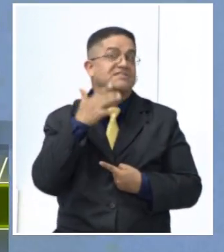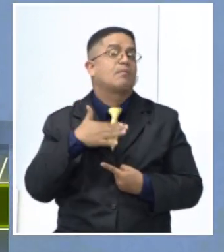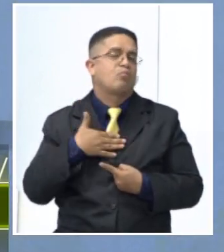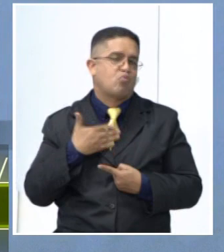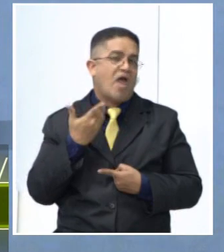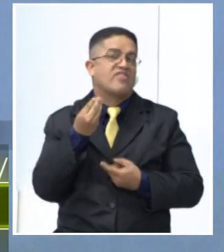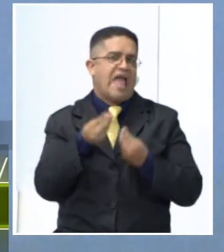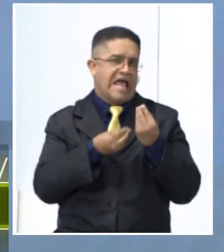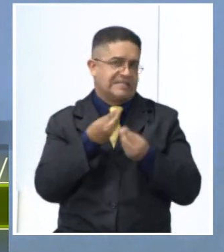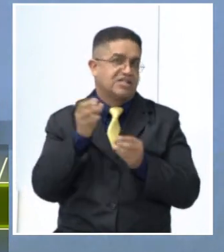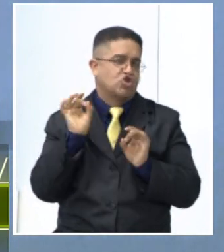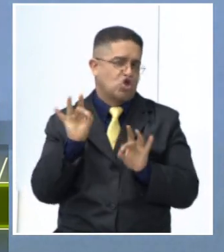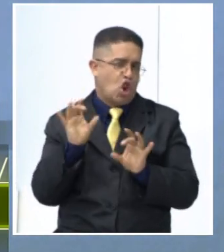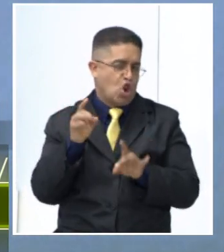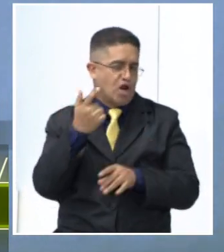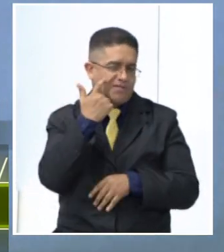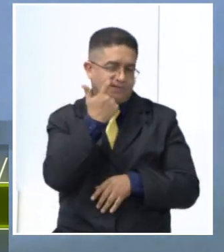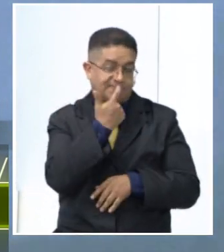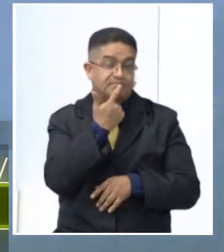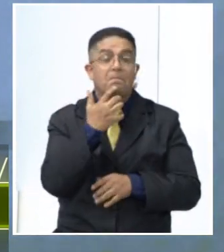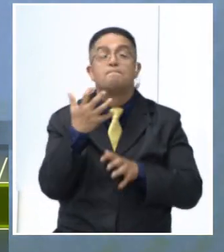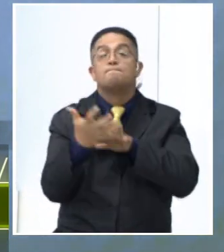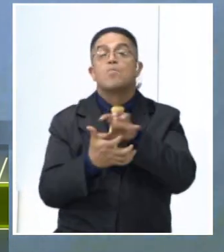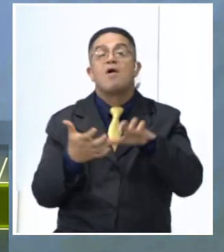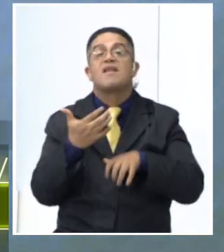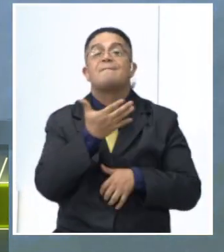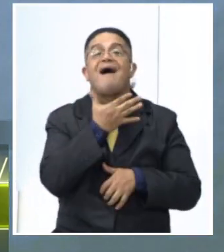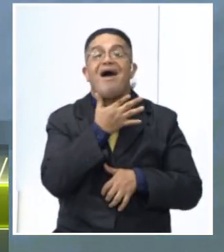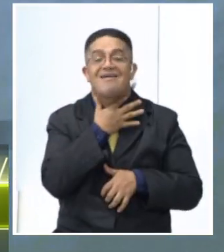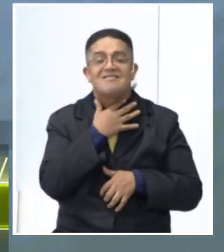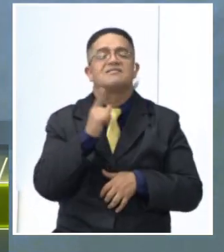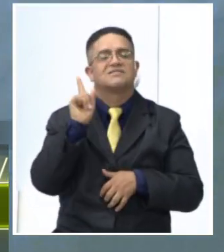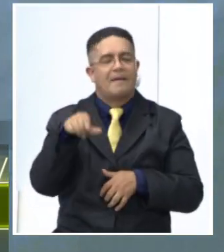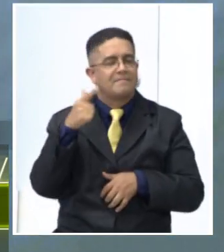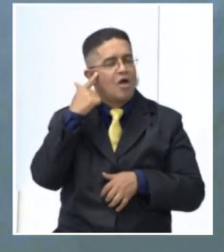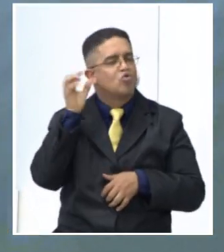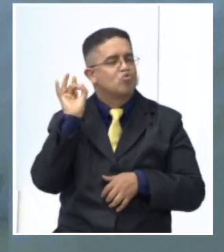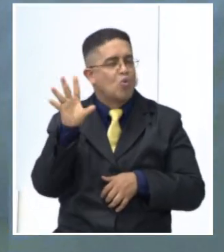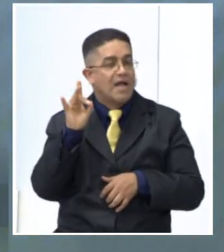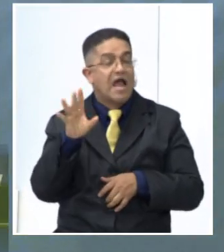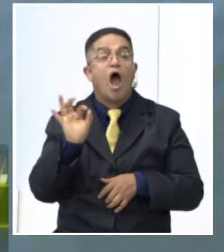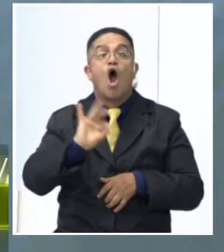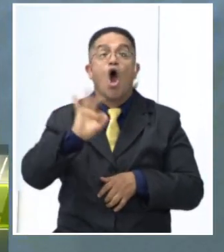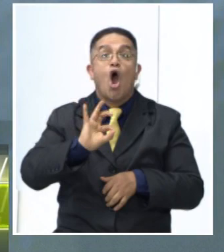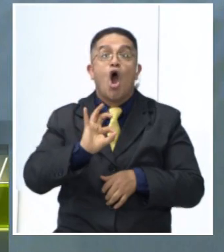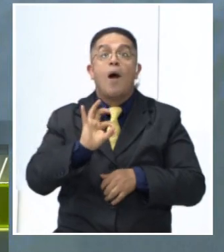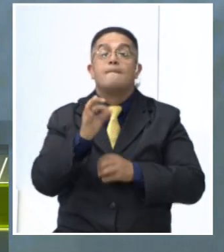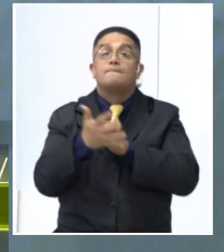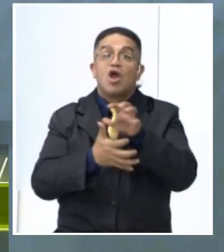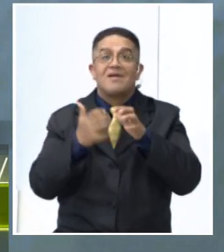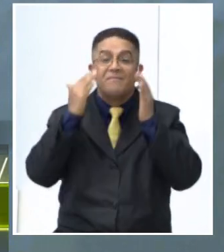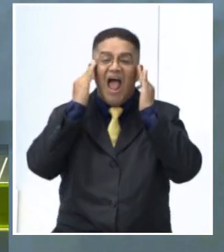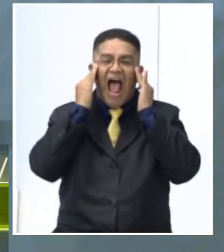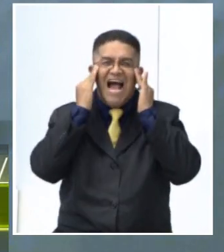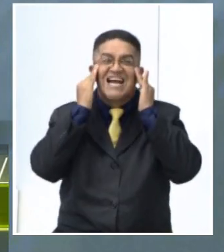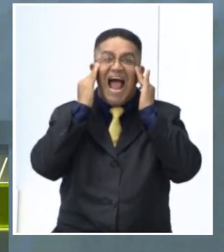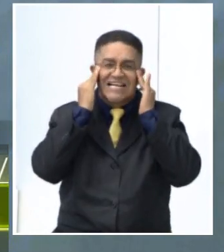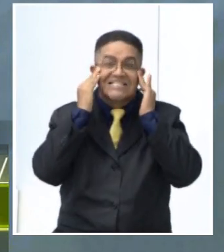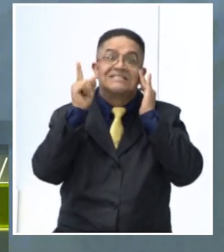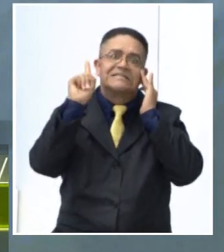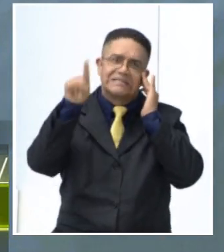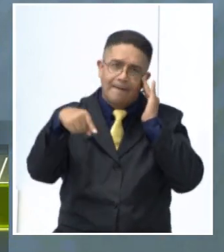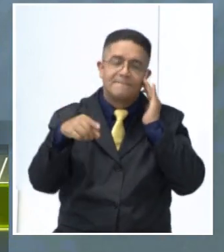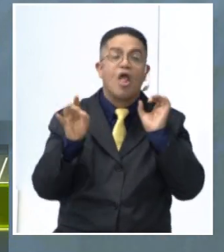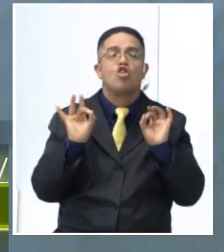un dolor referido. Problemas en gargantas pudiese dar dolor referido. Problemas en la articulación temporomandibular pudiesen dar un dolor